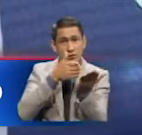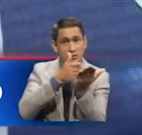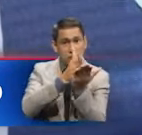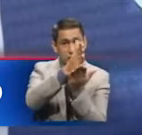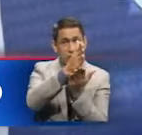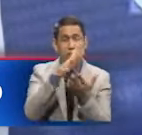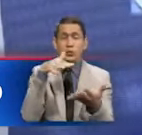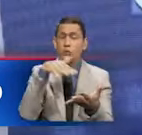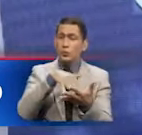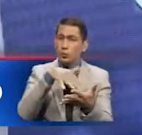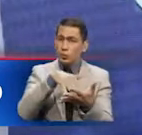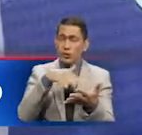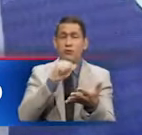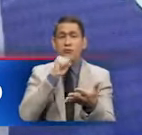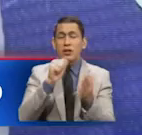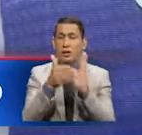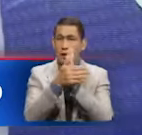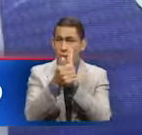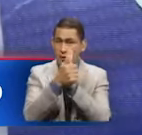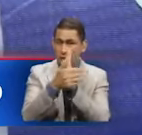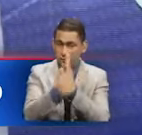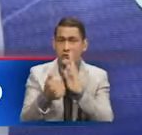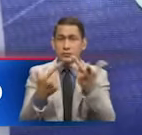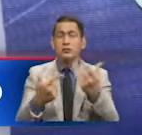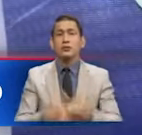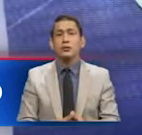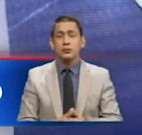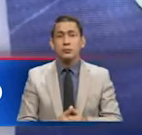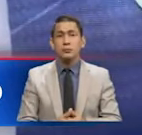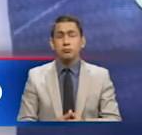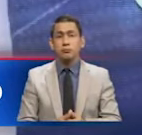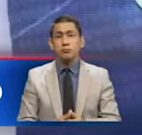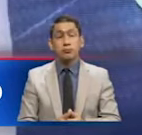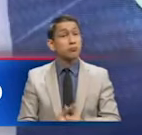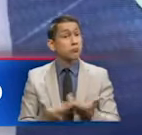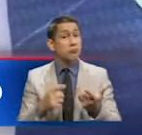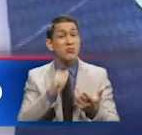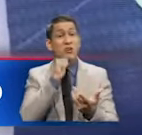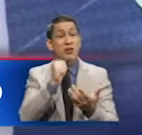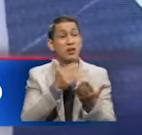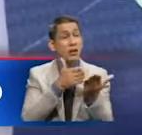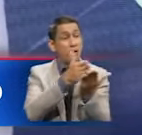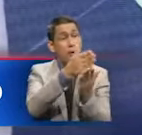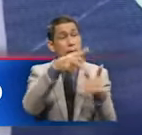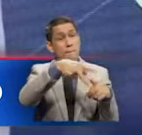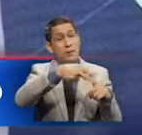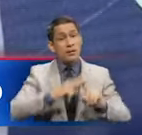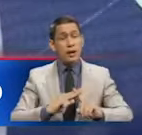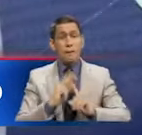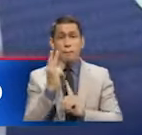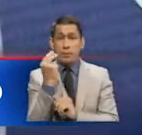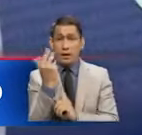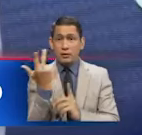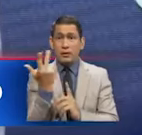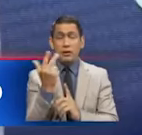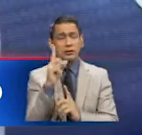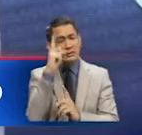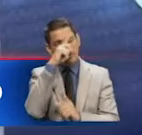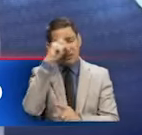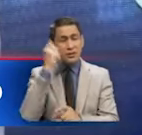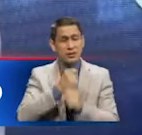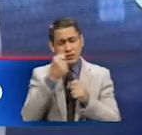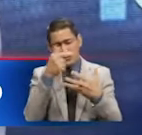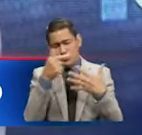adelante por falta de capacitación, que no han tenido la oportunidad de un crédito, que no han tenido la oportunidad de tener un empleo digno